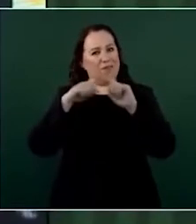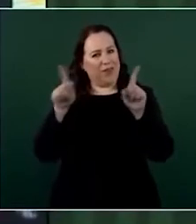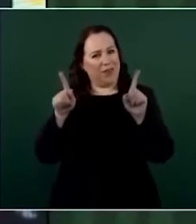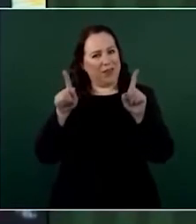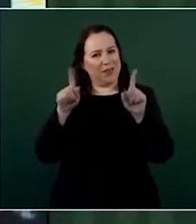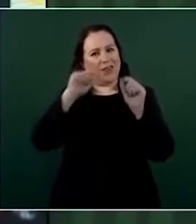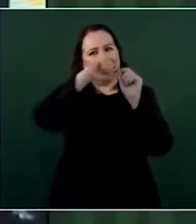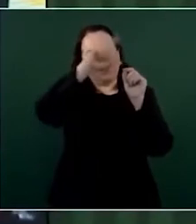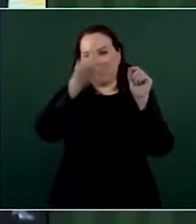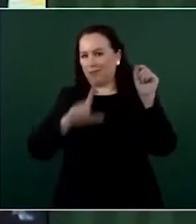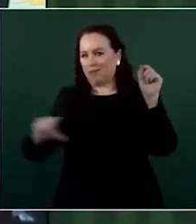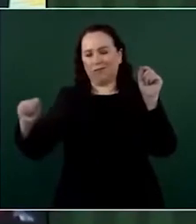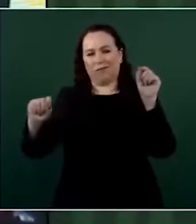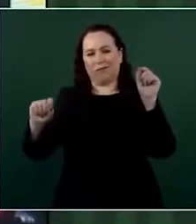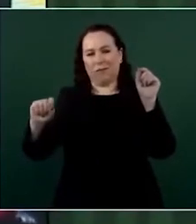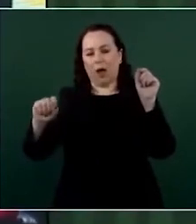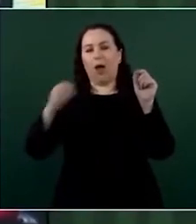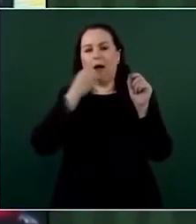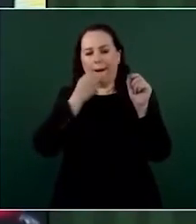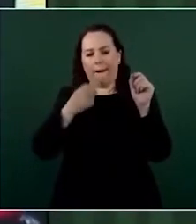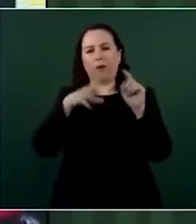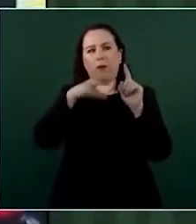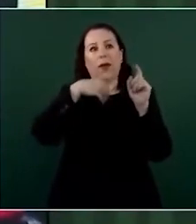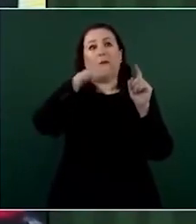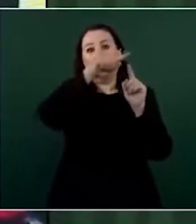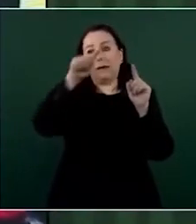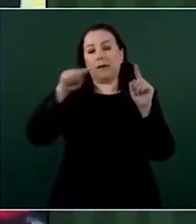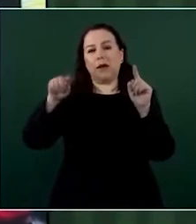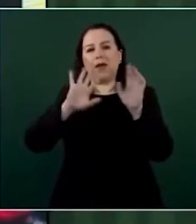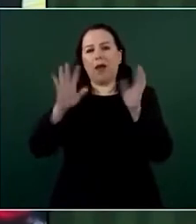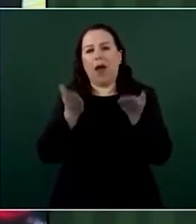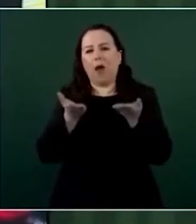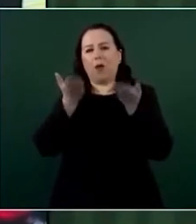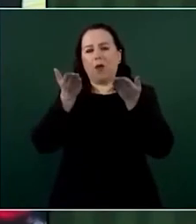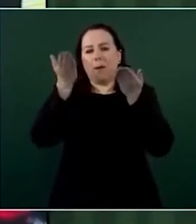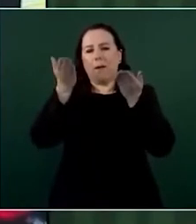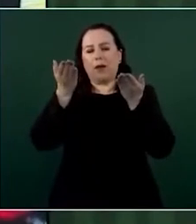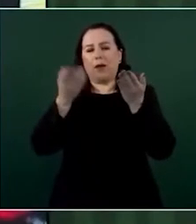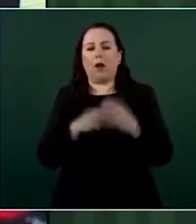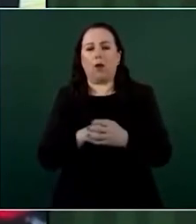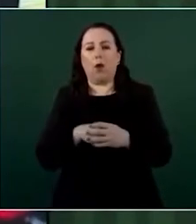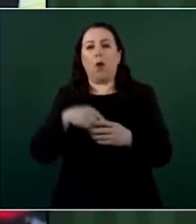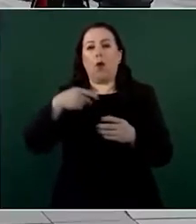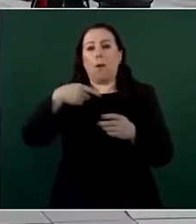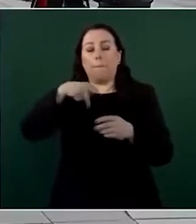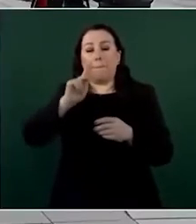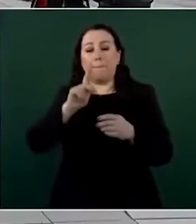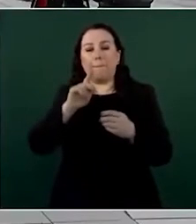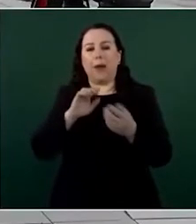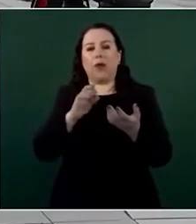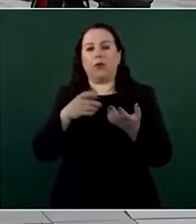salario mínimo, aunque ha aumentado casi 50% desde que estamos en el gobierno,